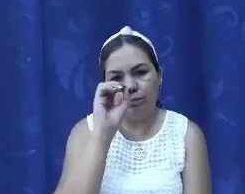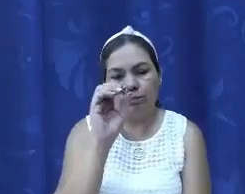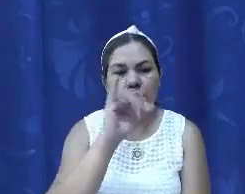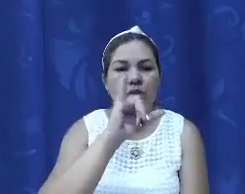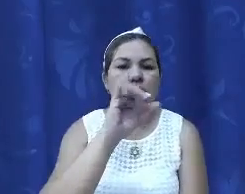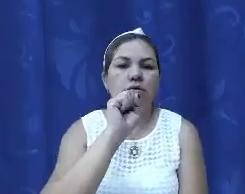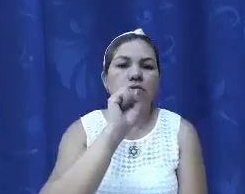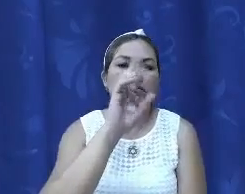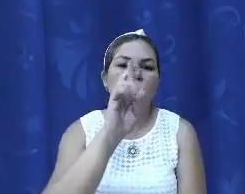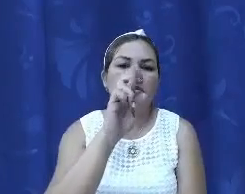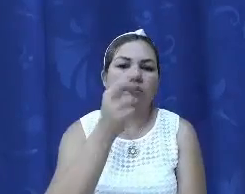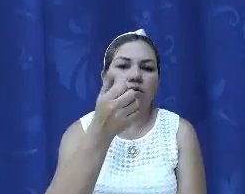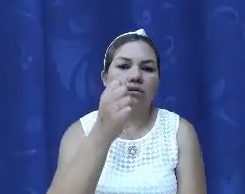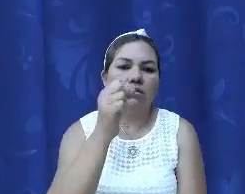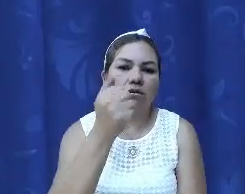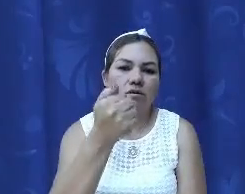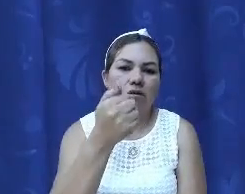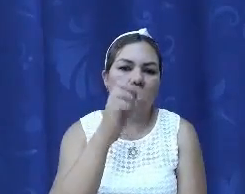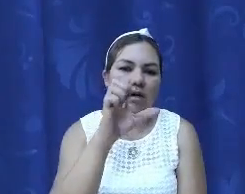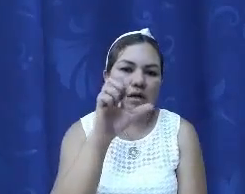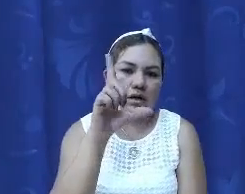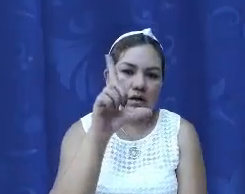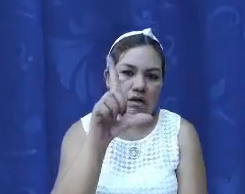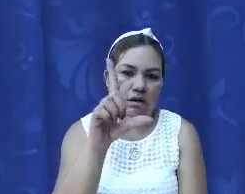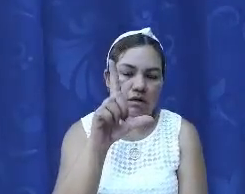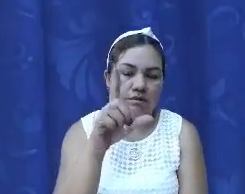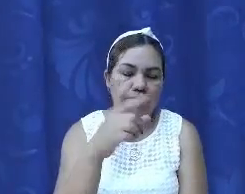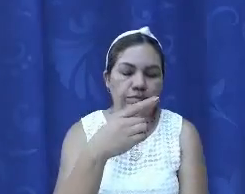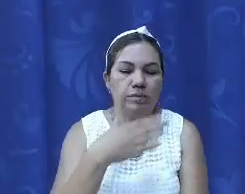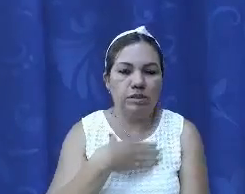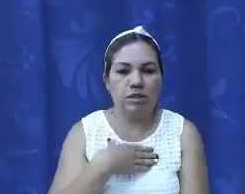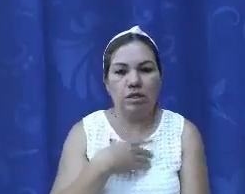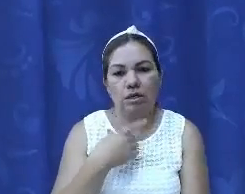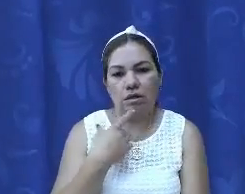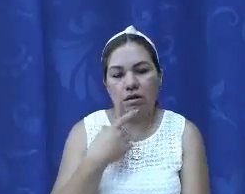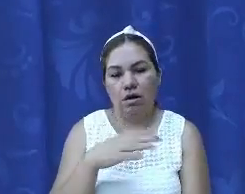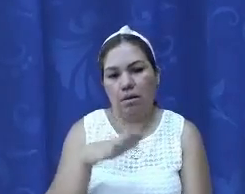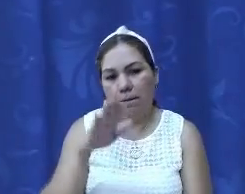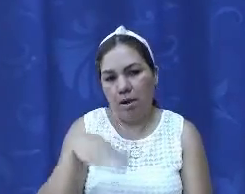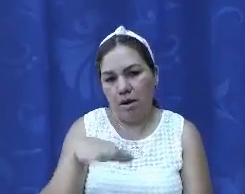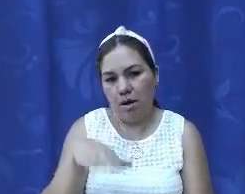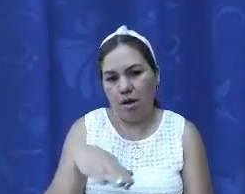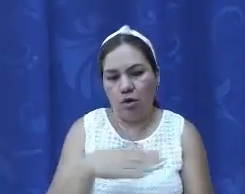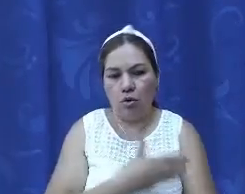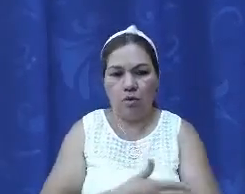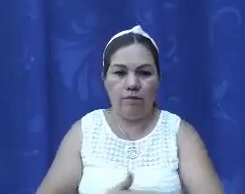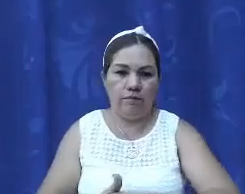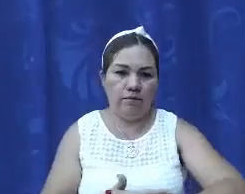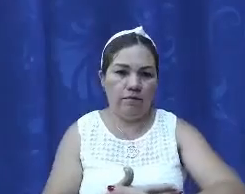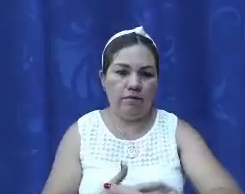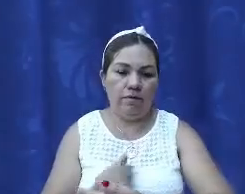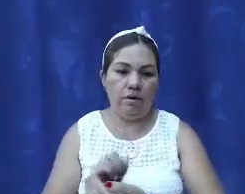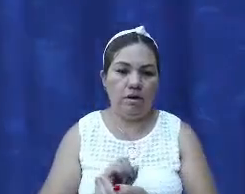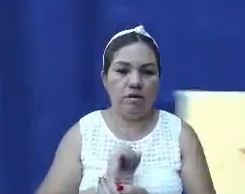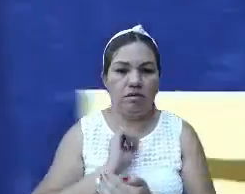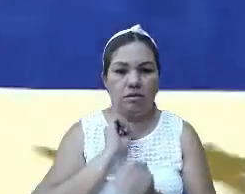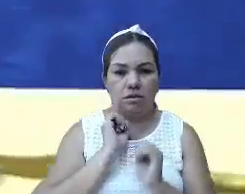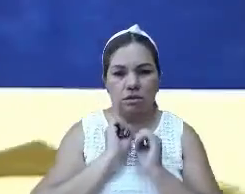se pidió que a cada niño se le tire en el río Nilo, pero dice que